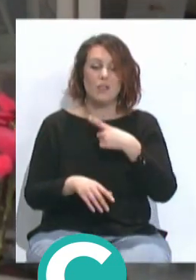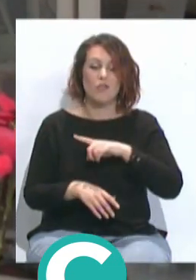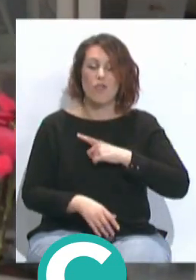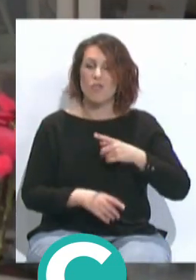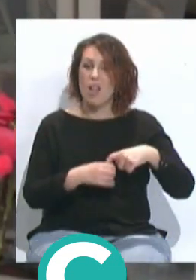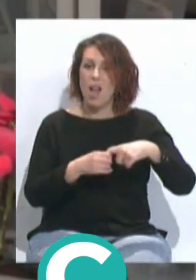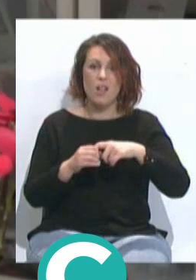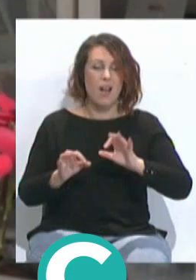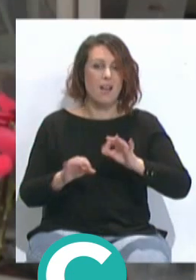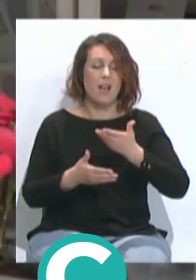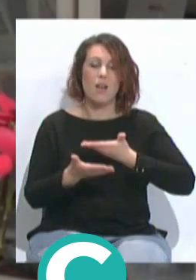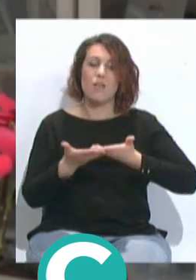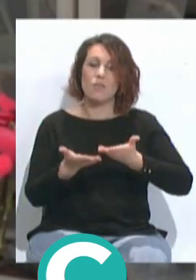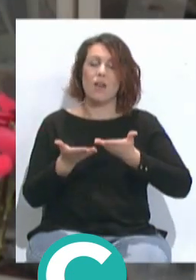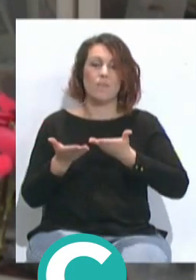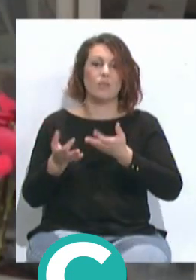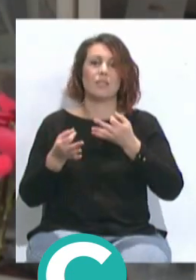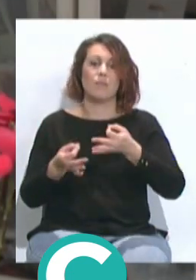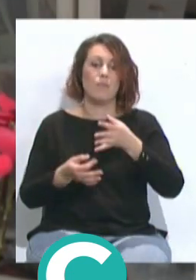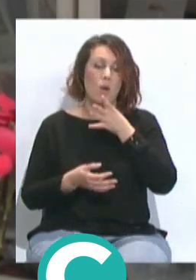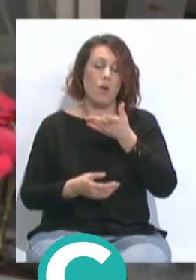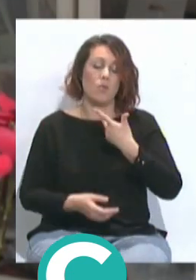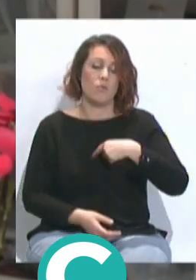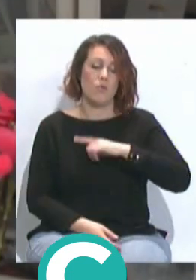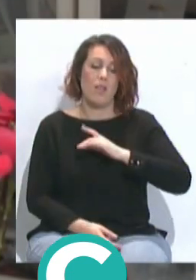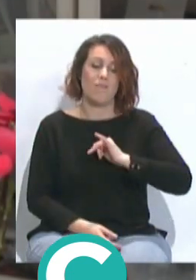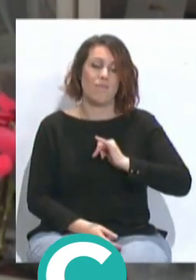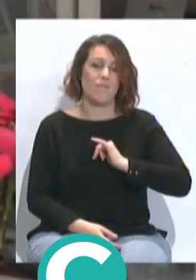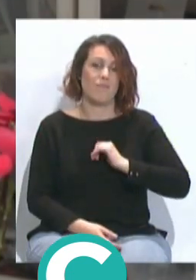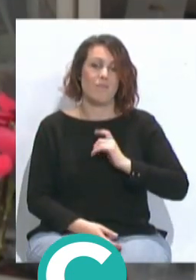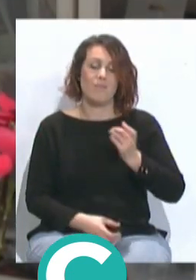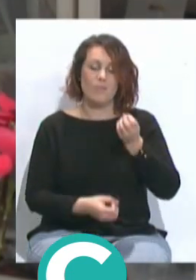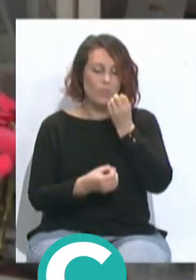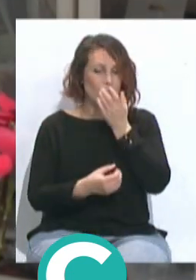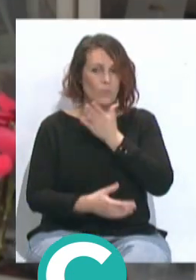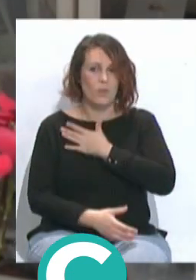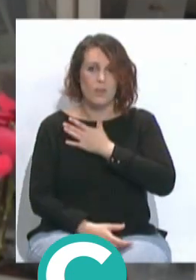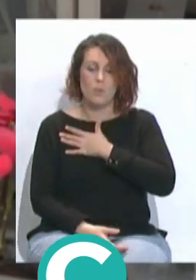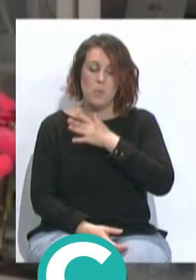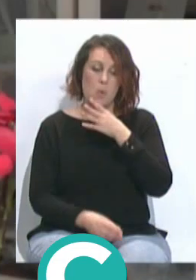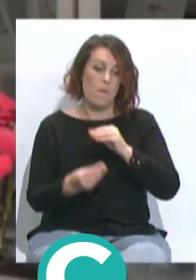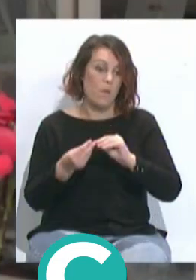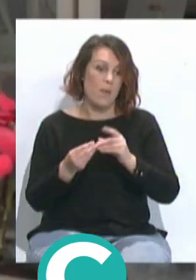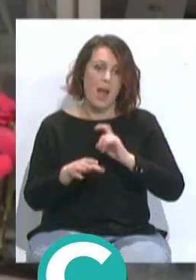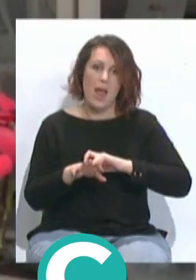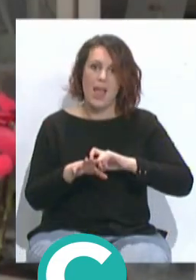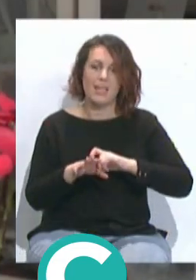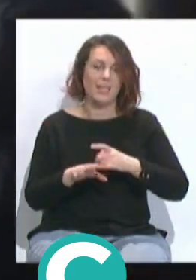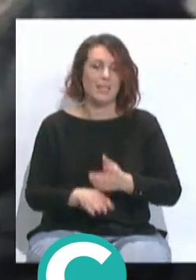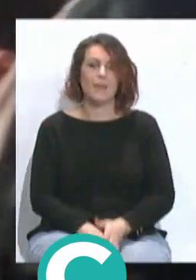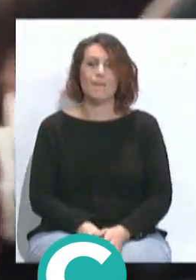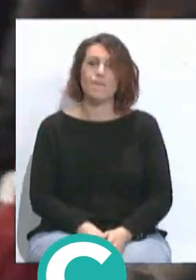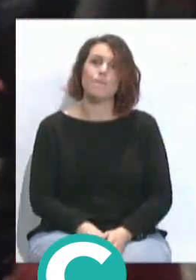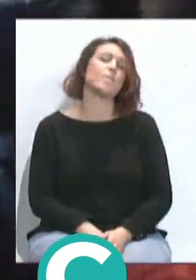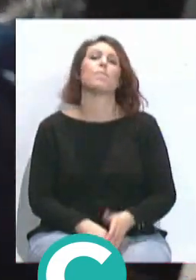solidarios y nos ayudamos siempre si por qué somos como somos si somos unos grandes anfitriones por nuestra manera de ser que somos muy buena gente